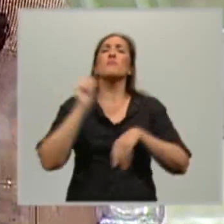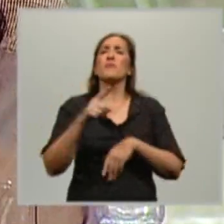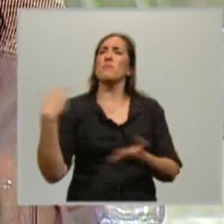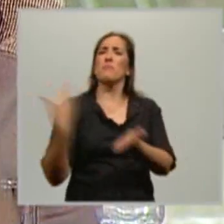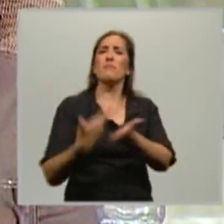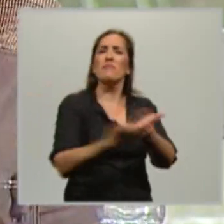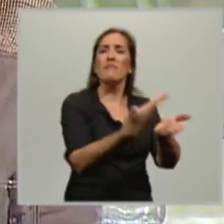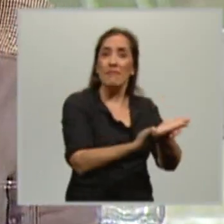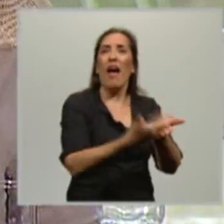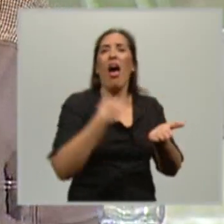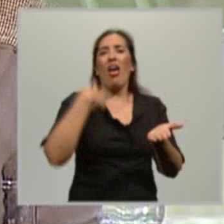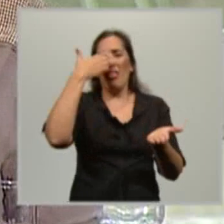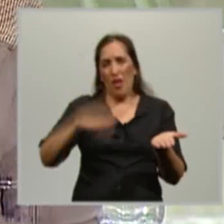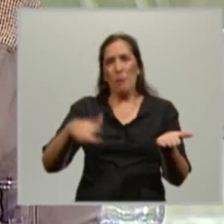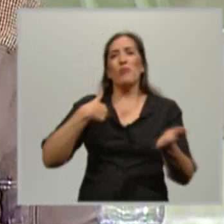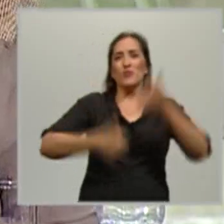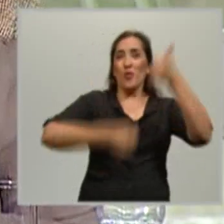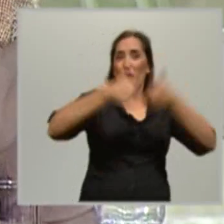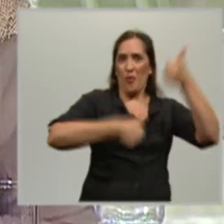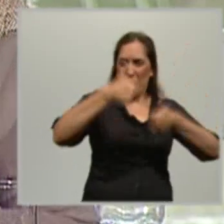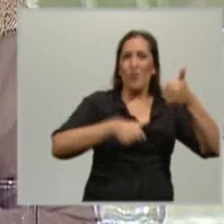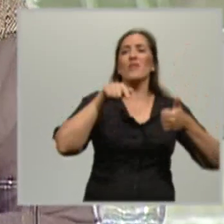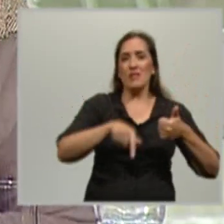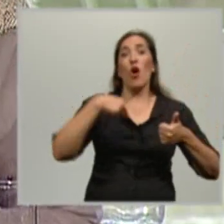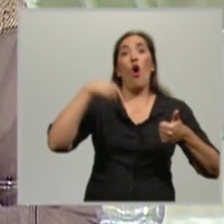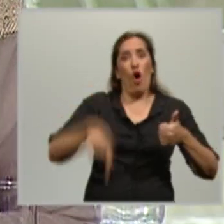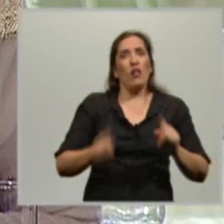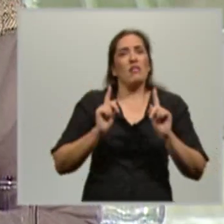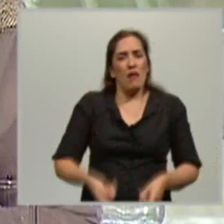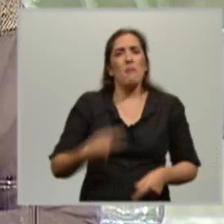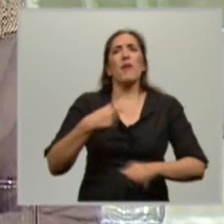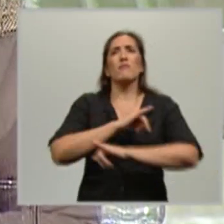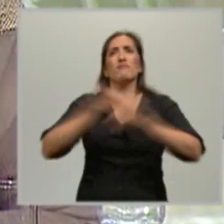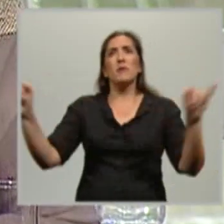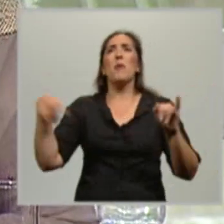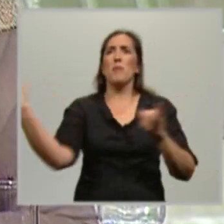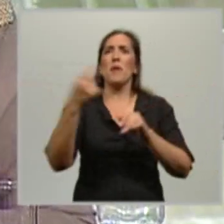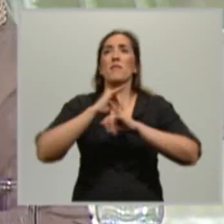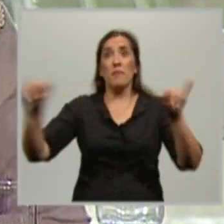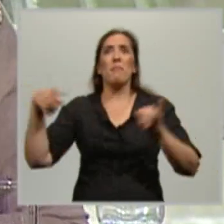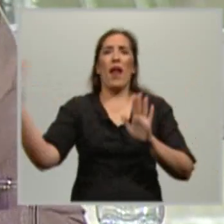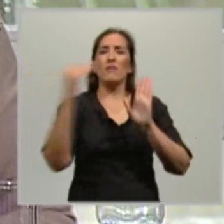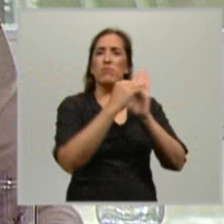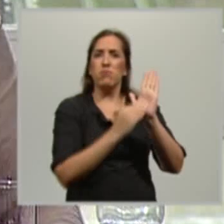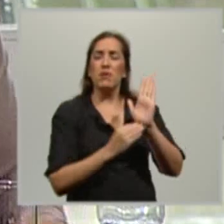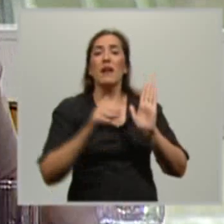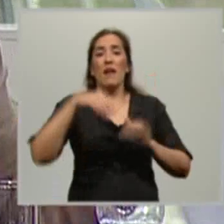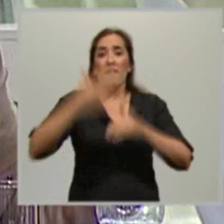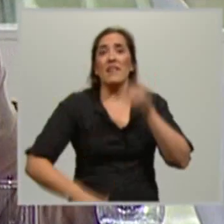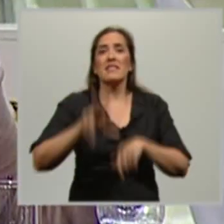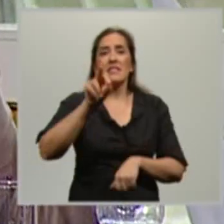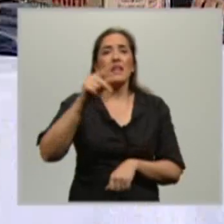licitación, y hoy también estamos haciendo un llamado a licitación cuya inscripción vence el 30 de junio